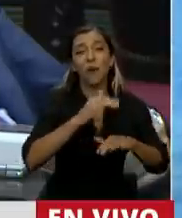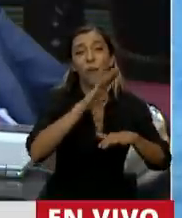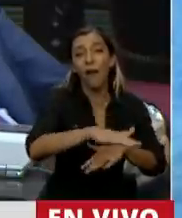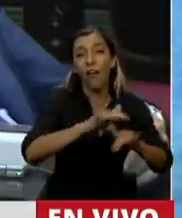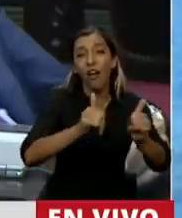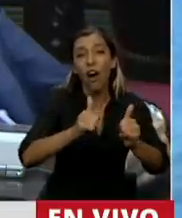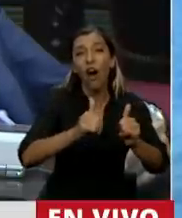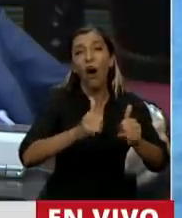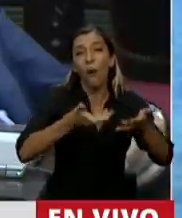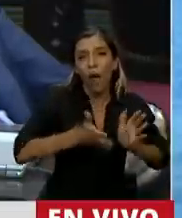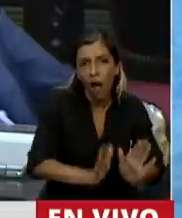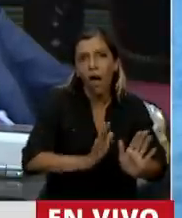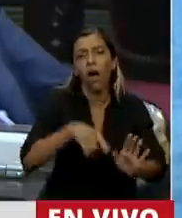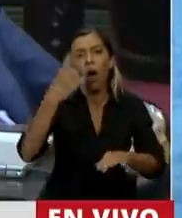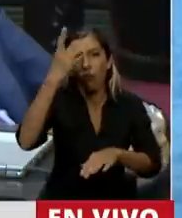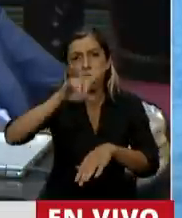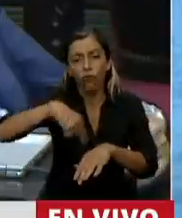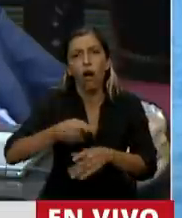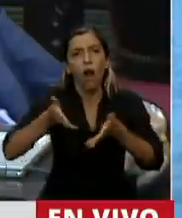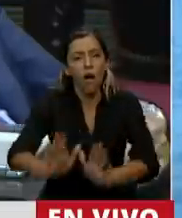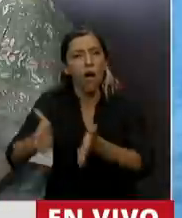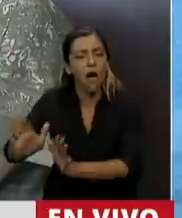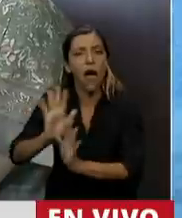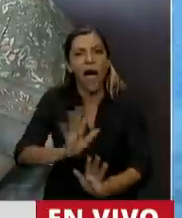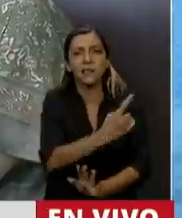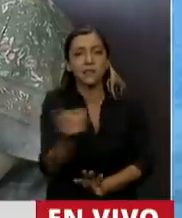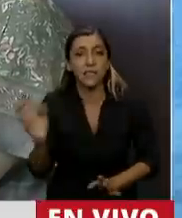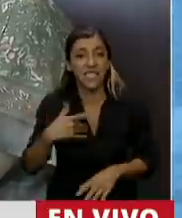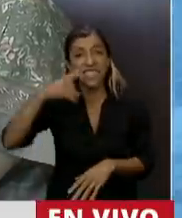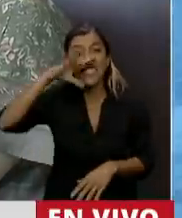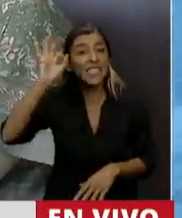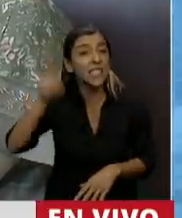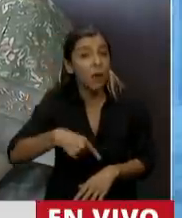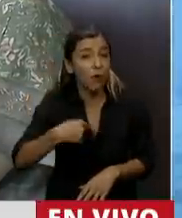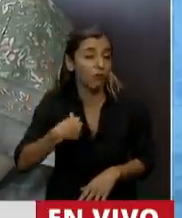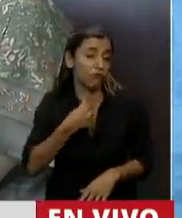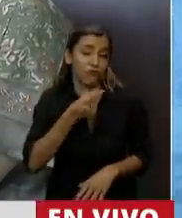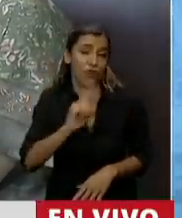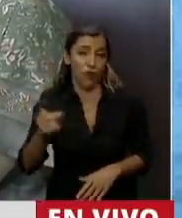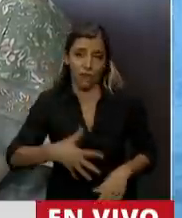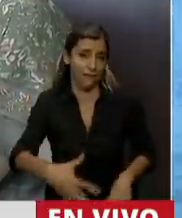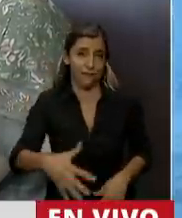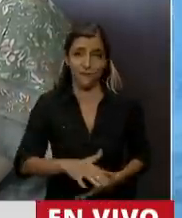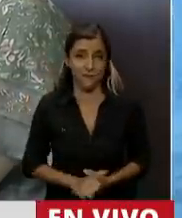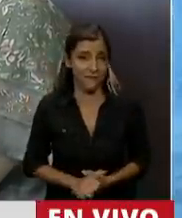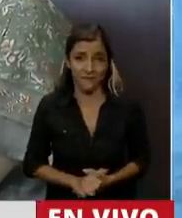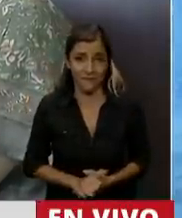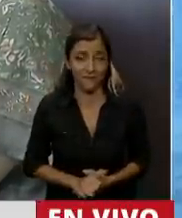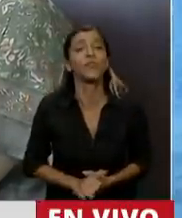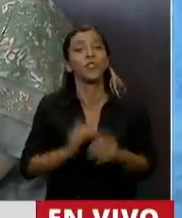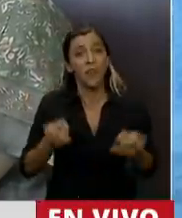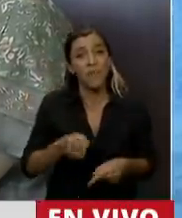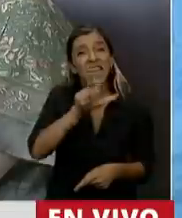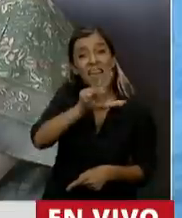el 70% de esos embarazos son no deseados. Y lo que es más terrible, cada 44